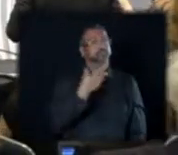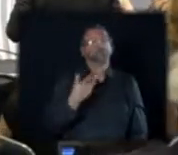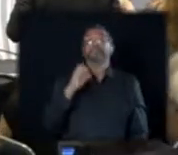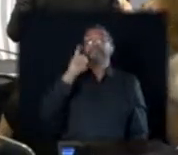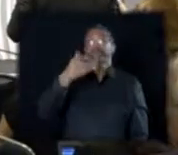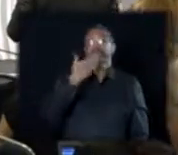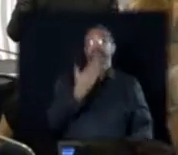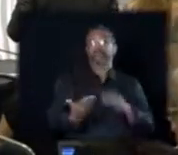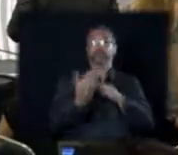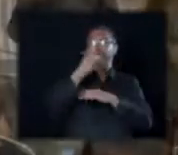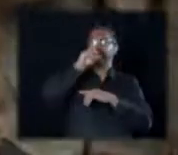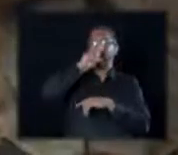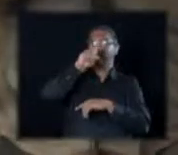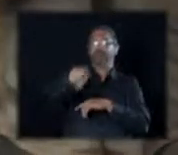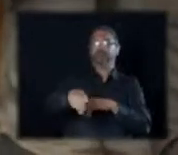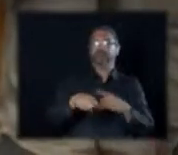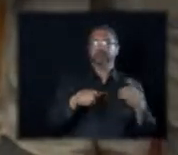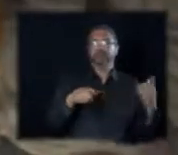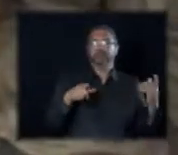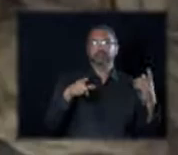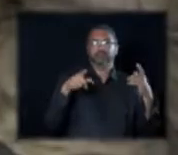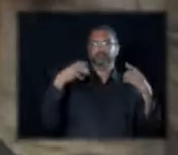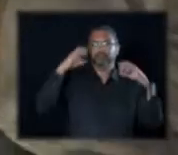Last question. Presidente,